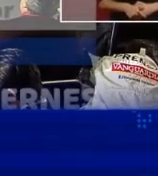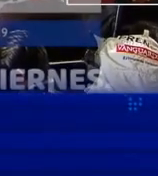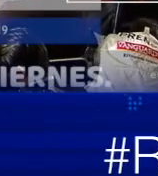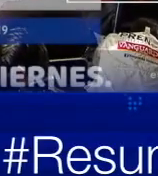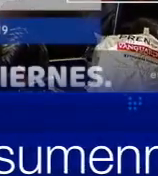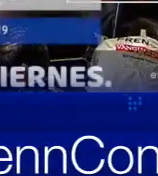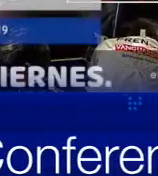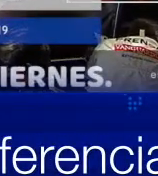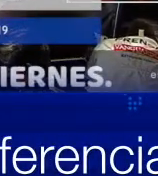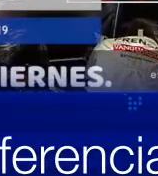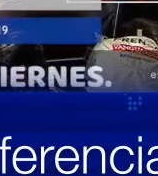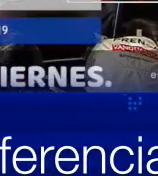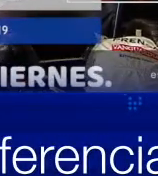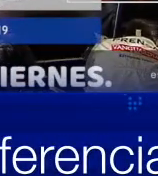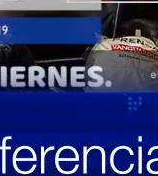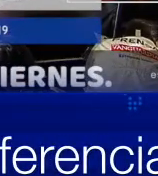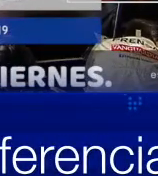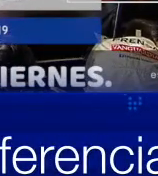vamos a